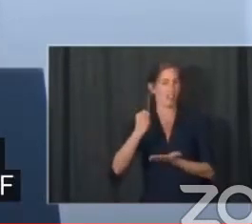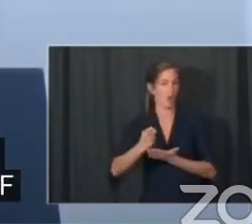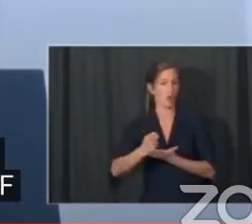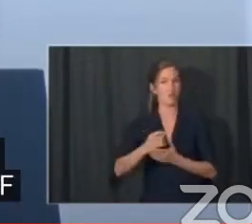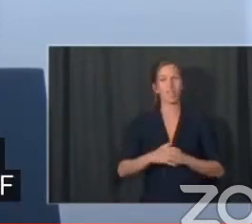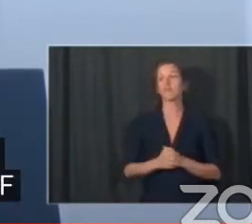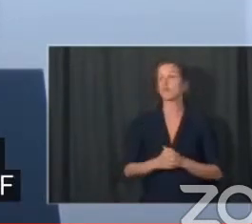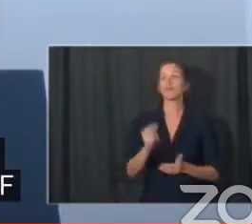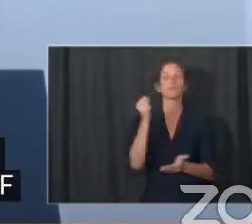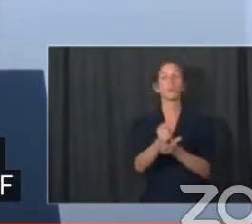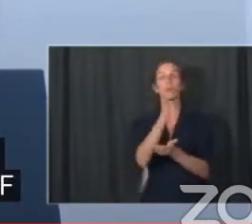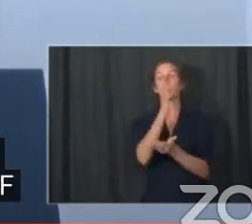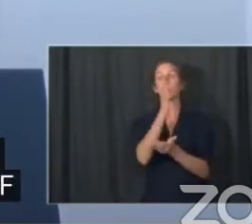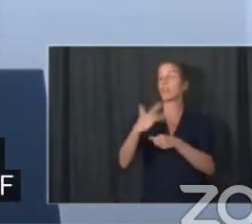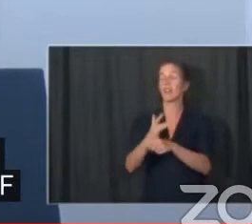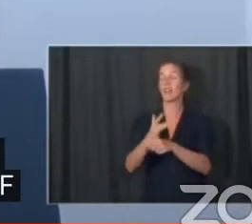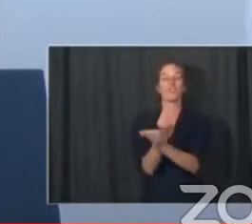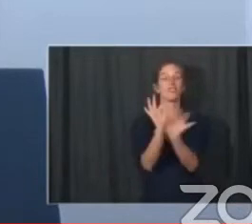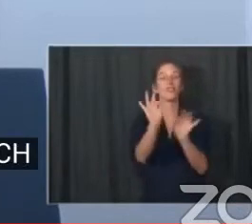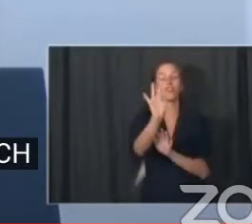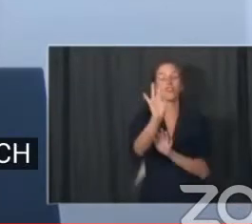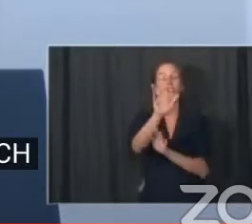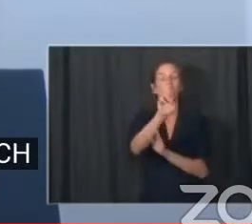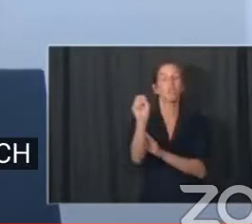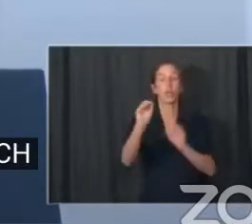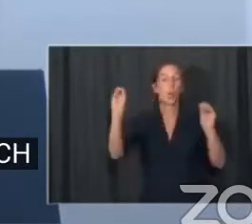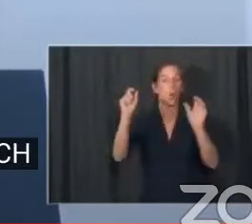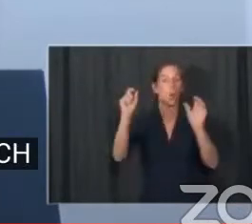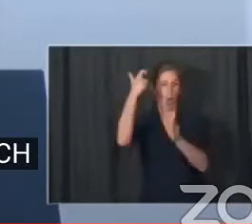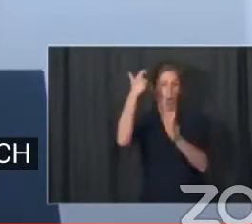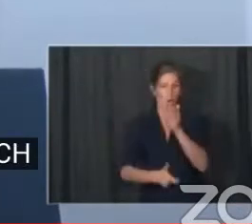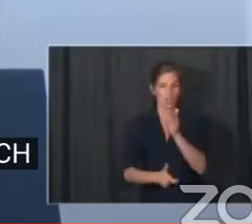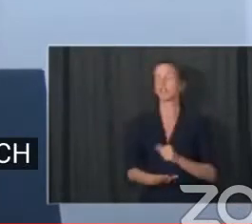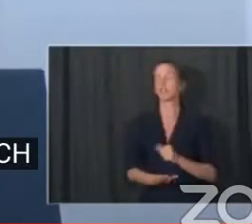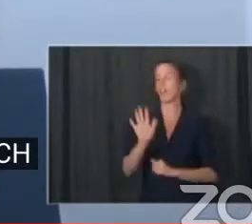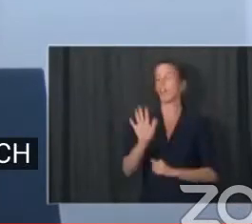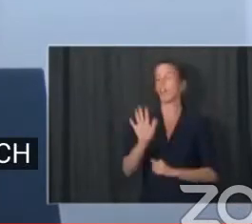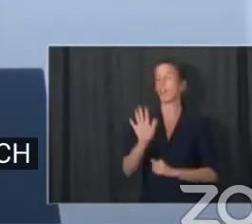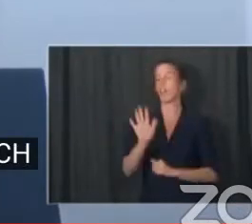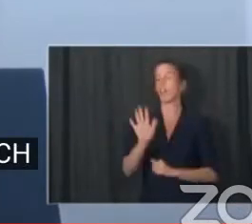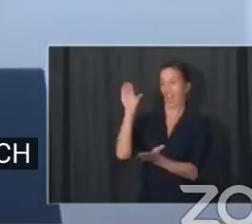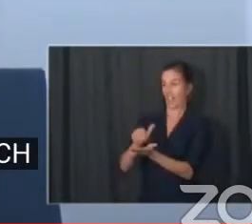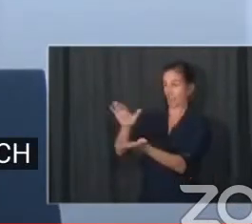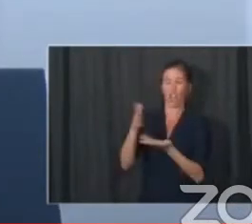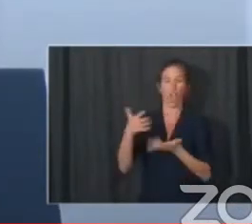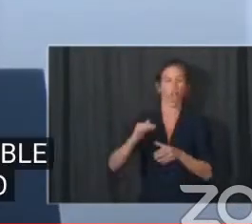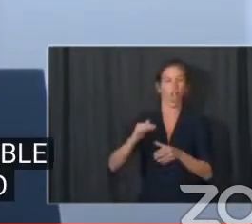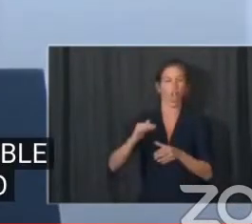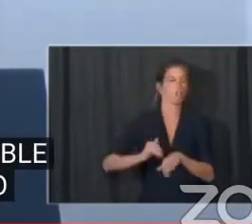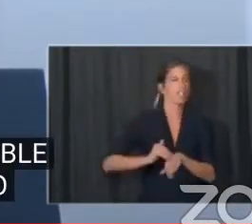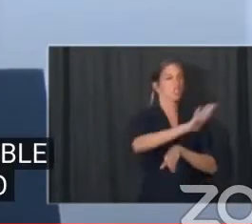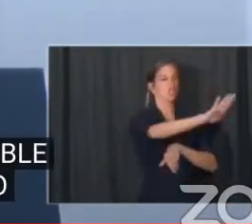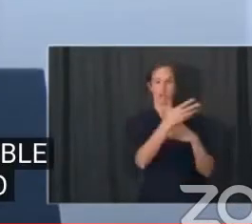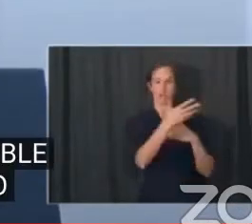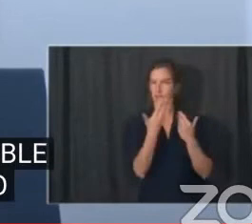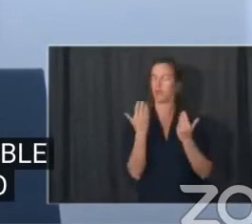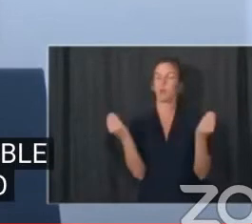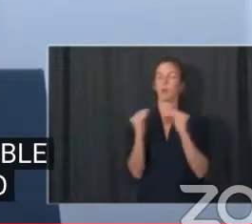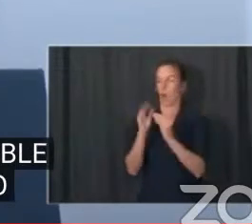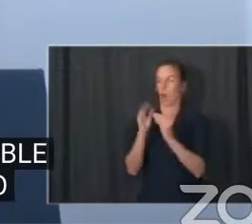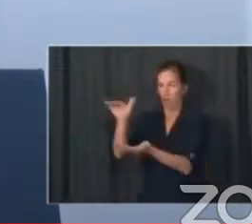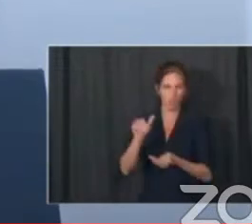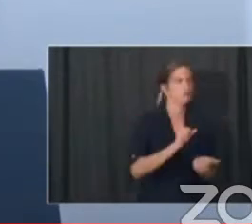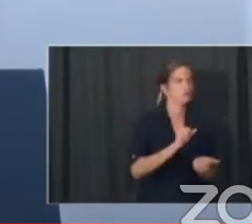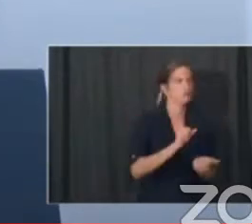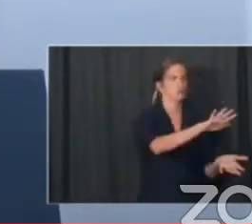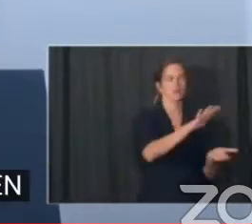available completely free of cost to patients. Vamos a distribuir 5,000 las units have primeras already been dosis de shipped. anticuerpo, de terapia desde el cuerpo, las cuales han mostrado increíbles resultados. Los